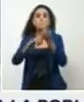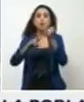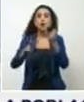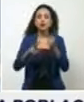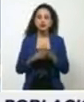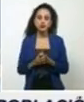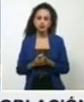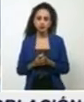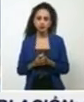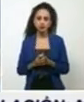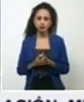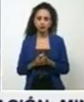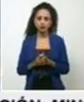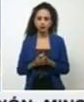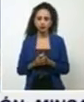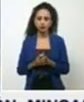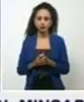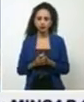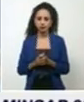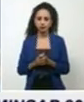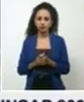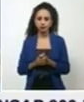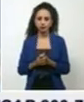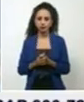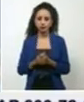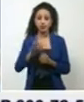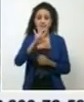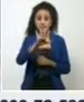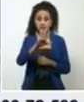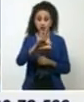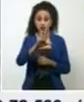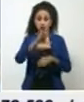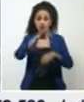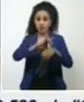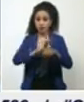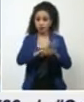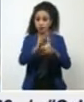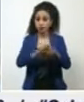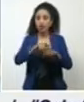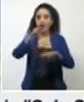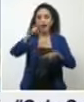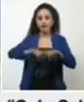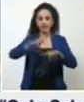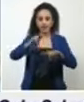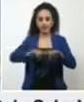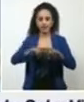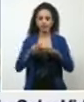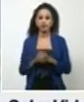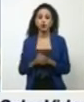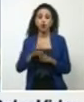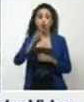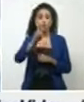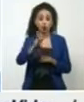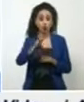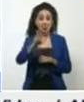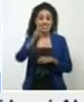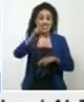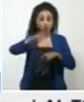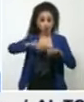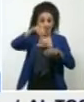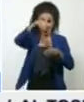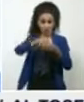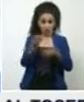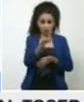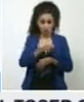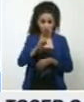hay 5 casos que son de la provincia de La Habana, dos de Centro Habana, uno de